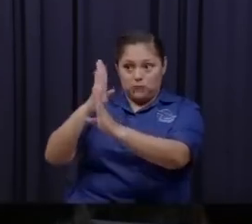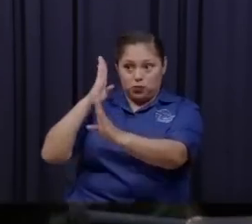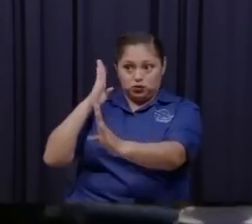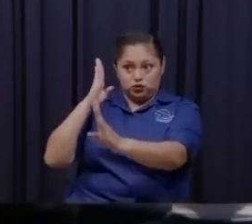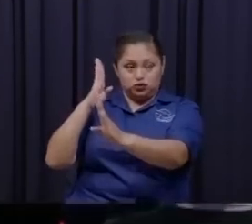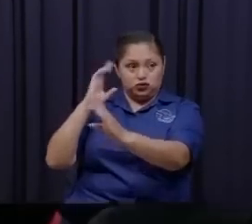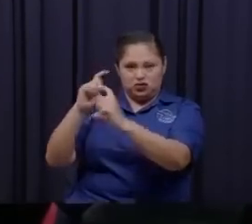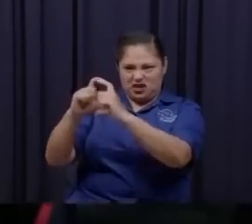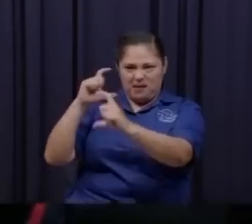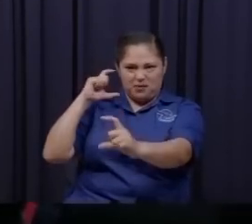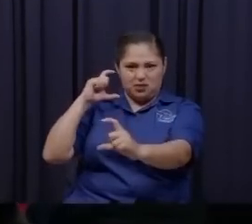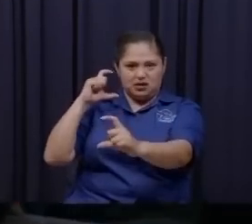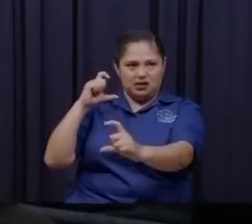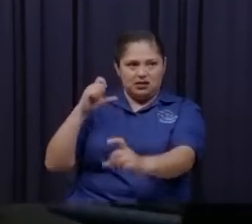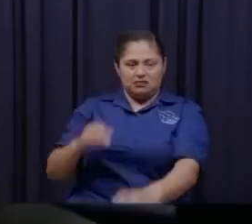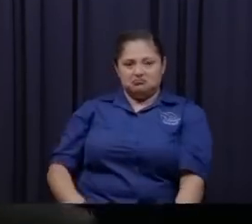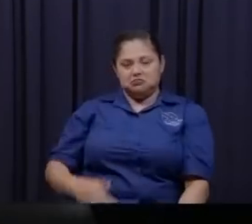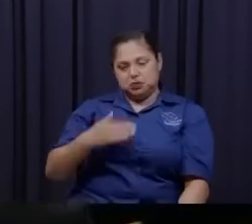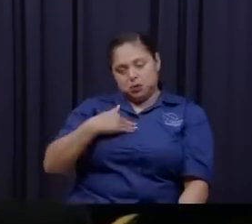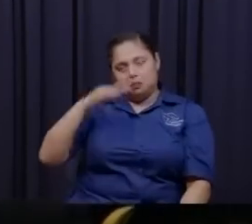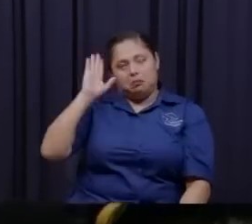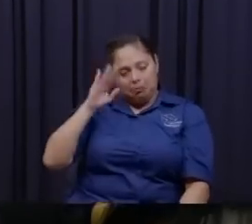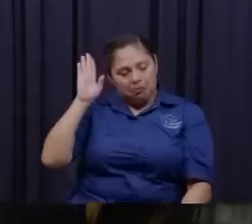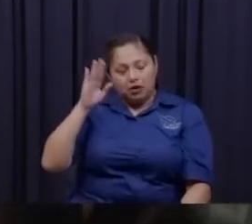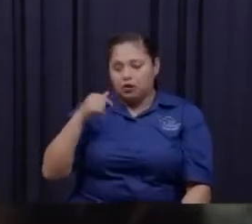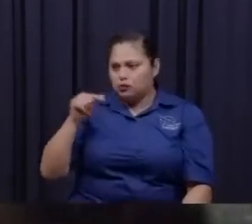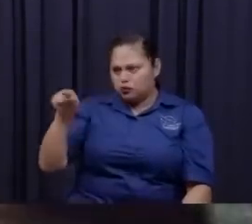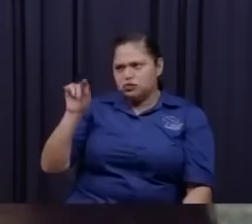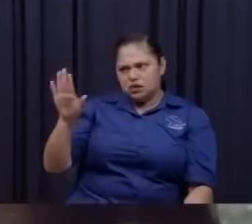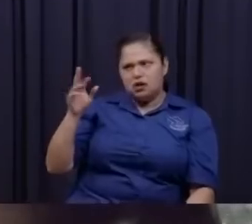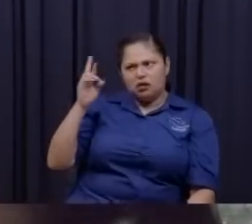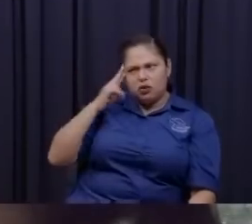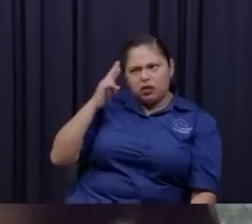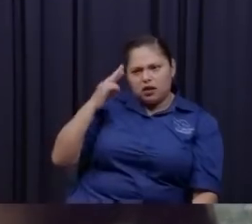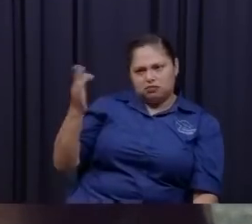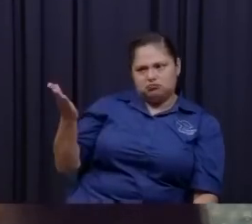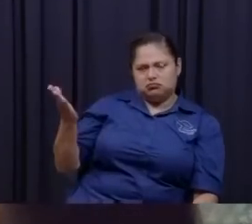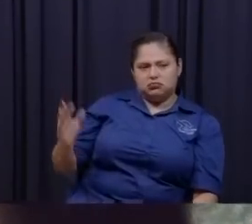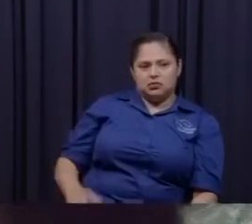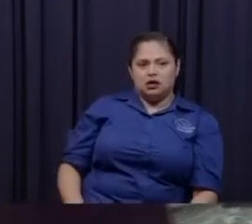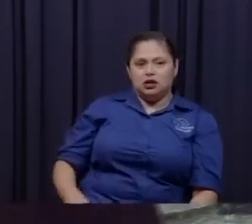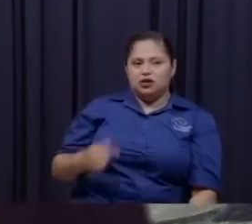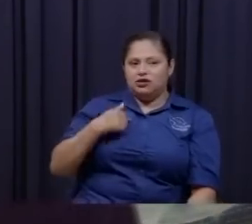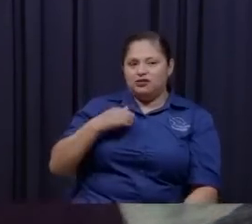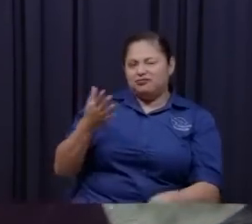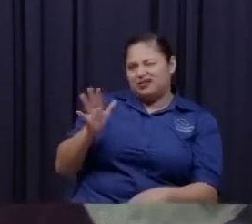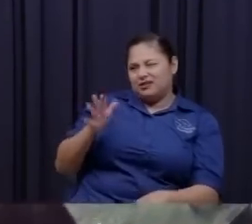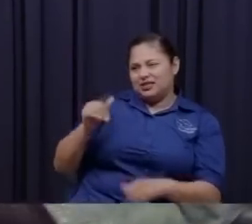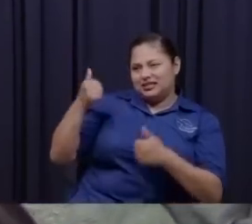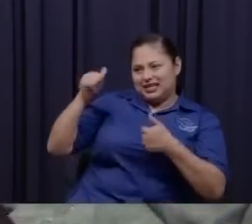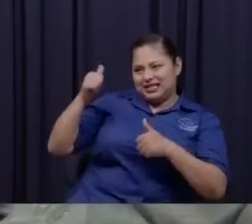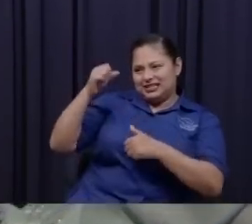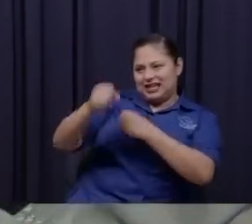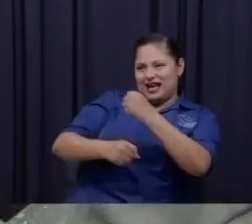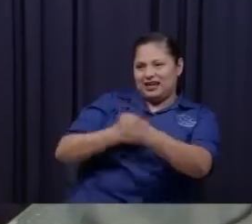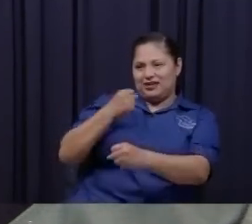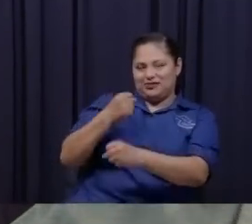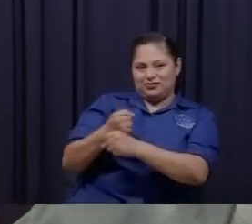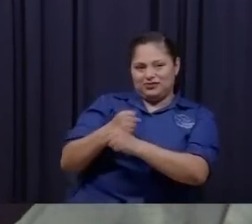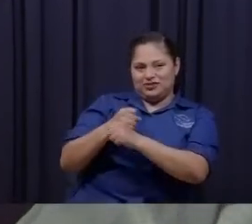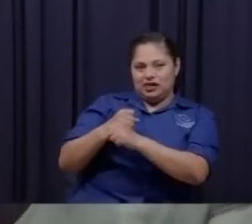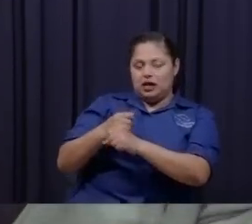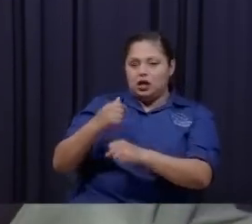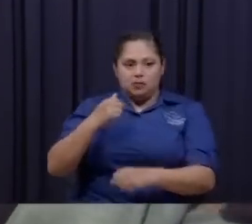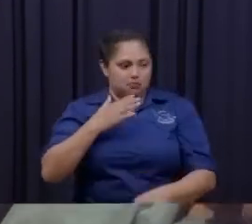Una tontería, estupidez mía, pero ¿se acuerda? Tenía yo como 15 años, tenía licencia juvenil. Sí, me